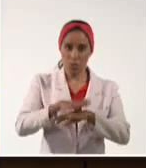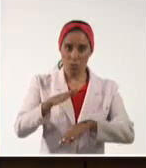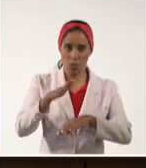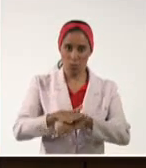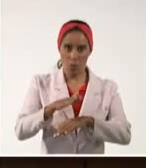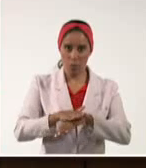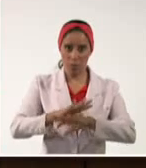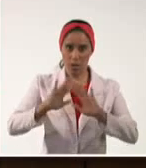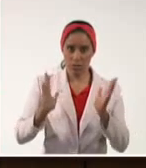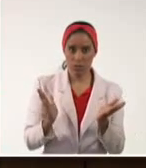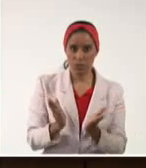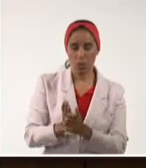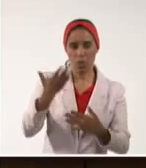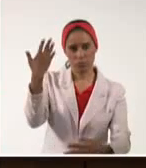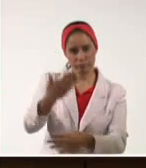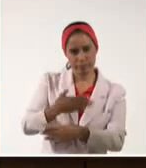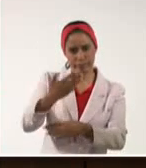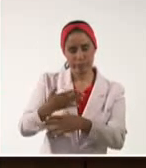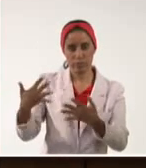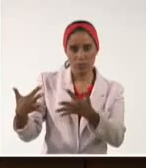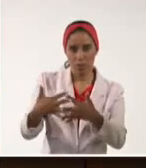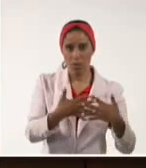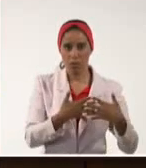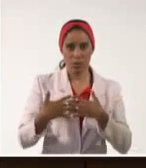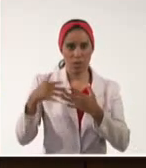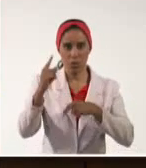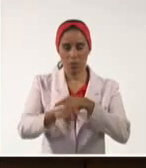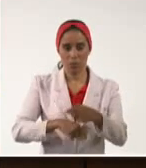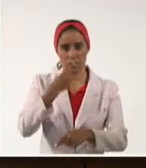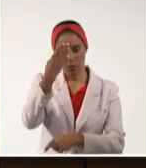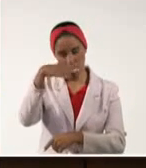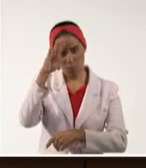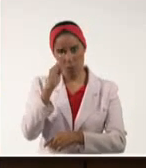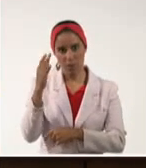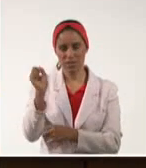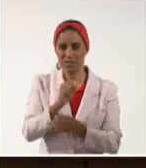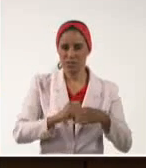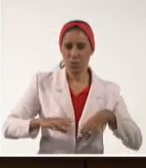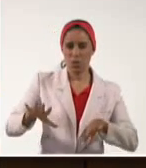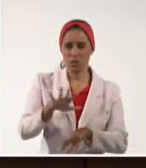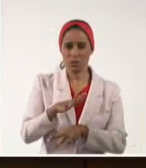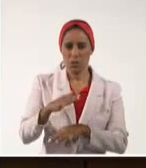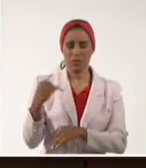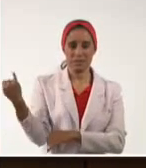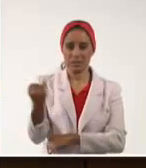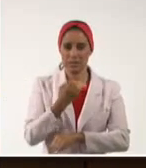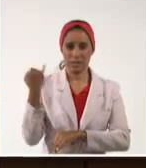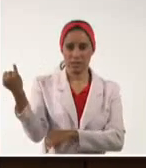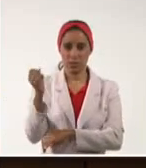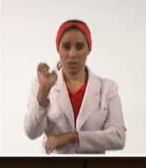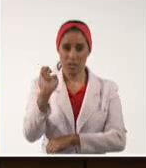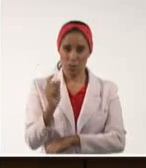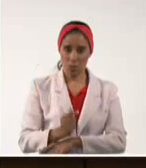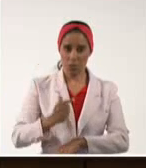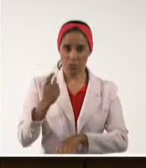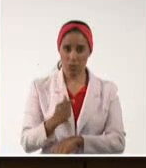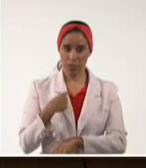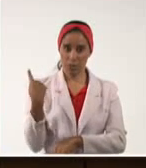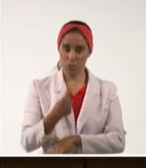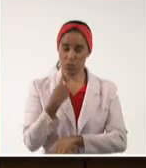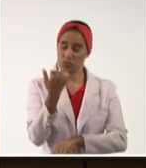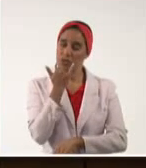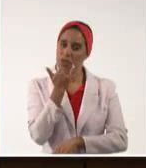del cerco norteamericano, la crisis en las relaciones económicas internacionales y nuestros propios